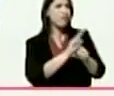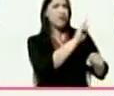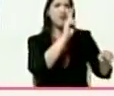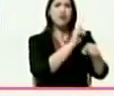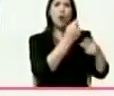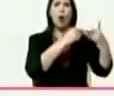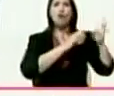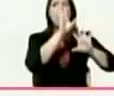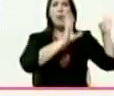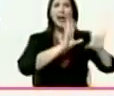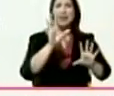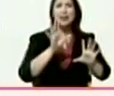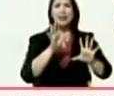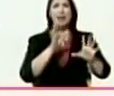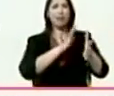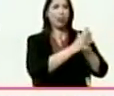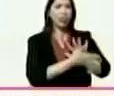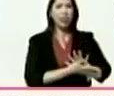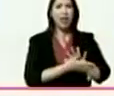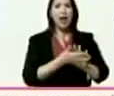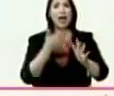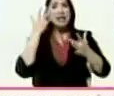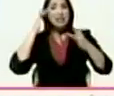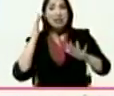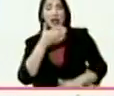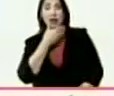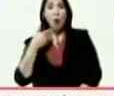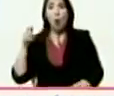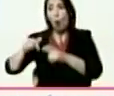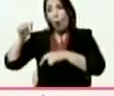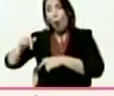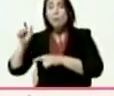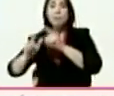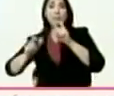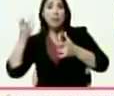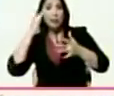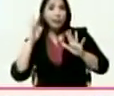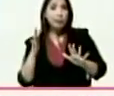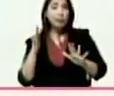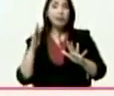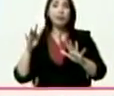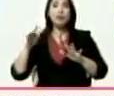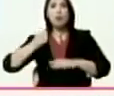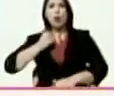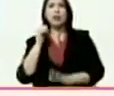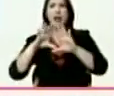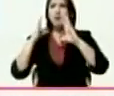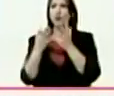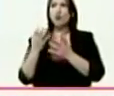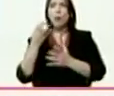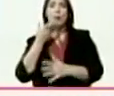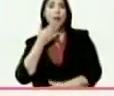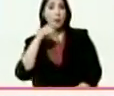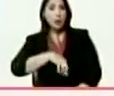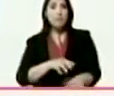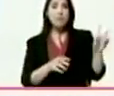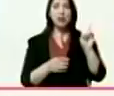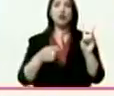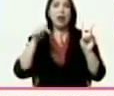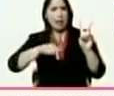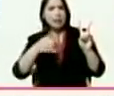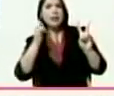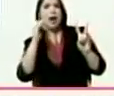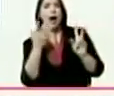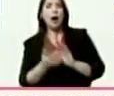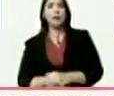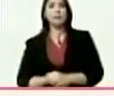hoy o pretenden ser los policías del mundo. Y en el caso venezolano no nos llamemos a excusas, es porque aquí hay las reservas